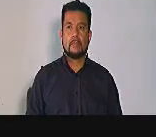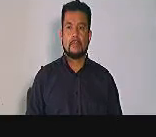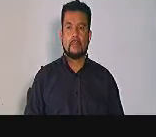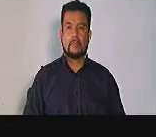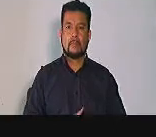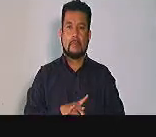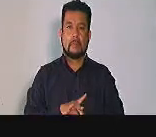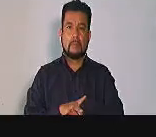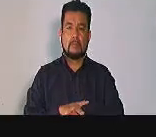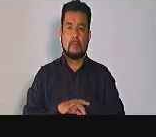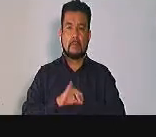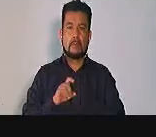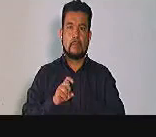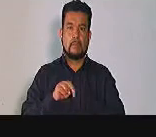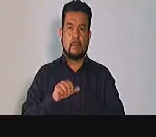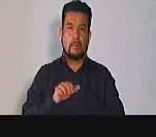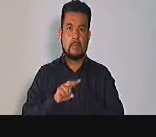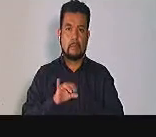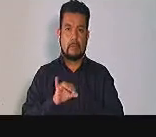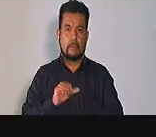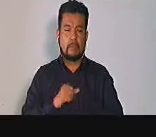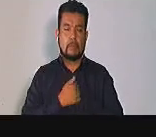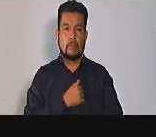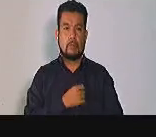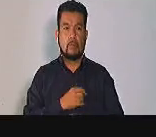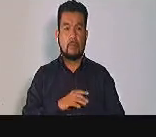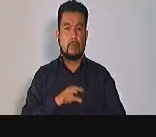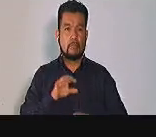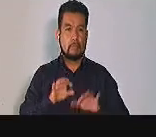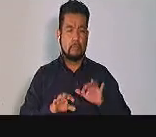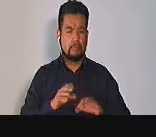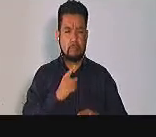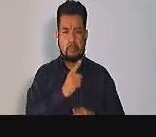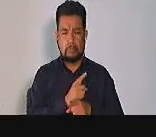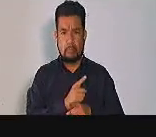Doctor Juan Ávila, muy buenos días nuevamente. Doctor, me confirma,